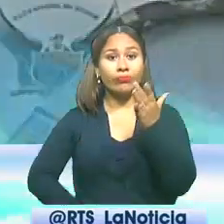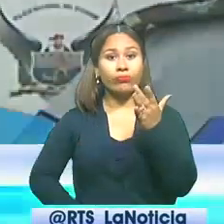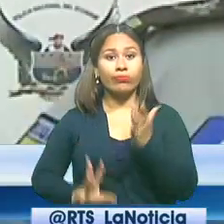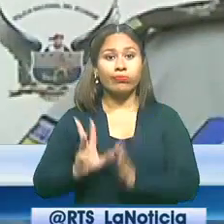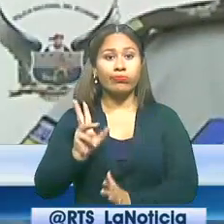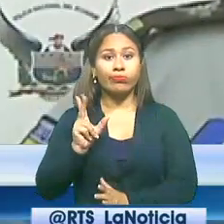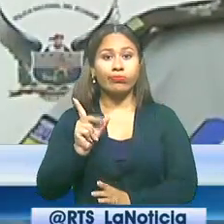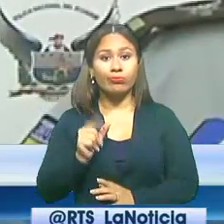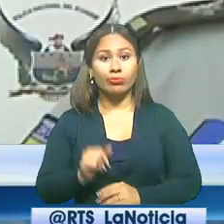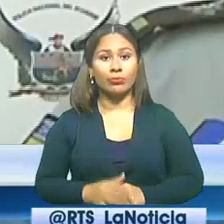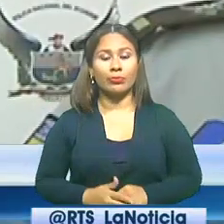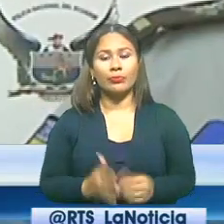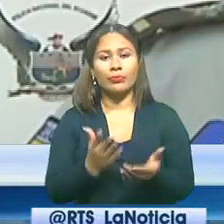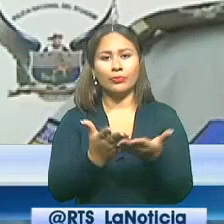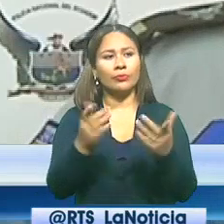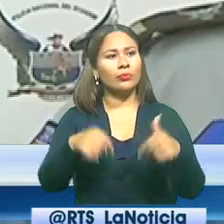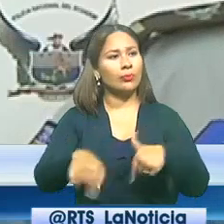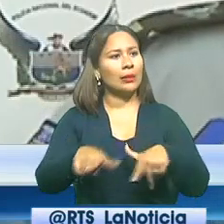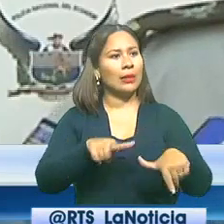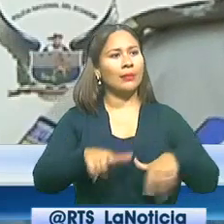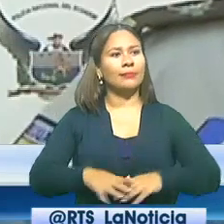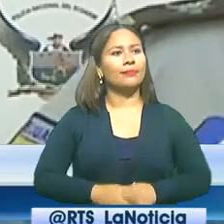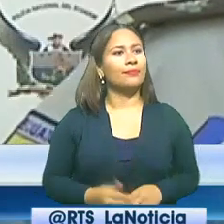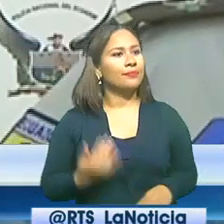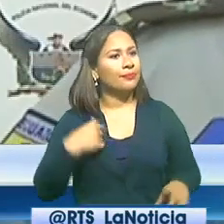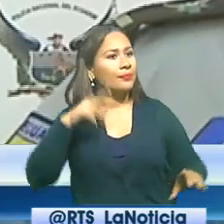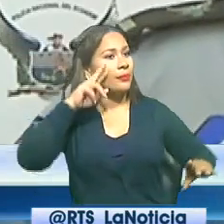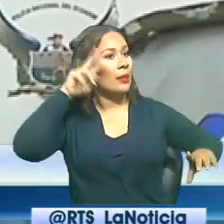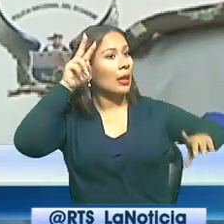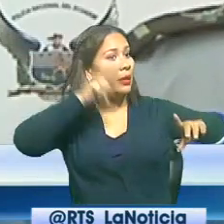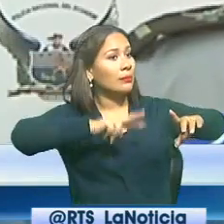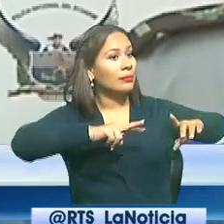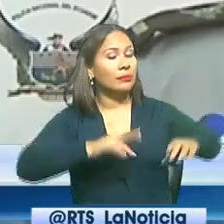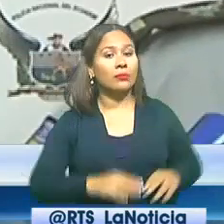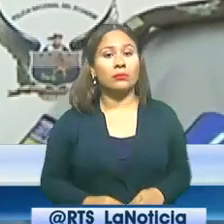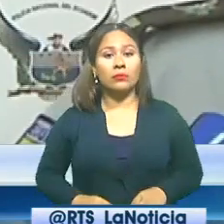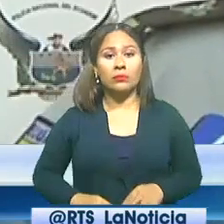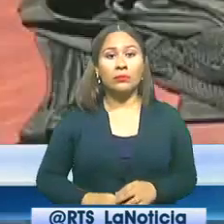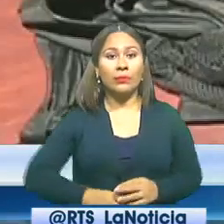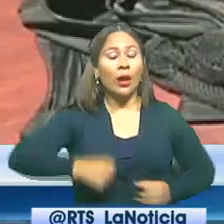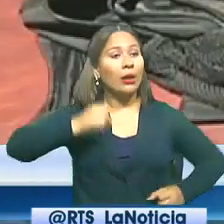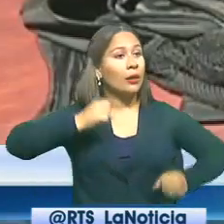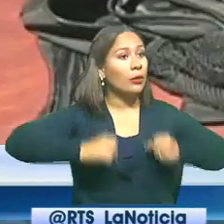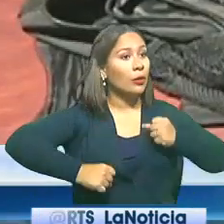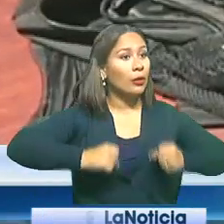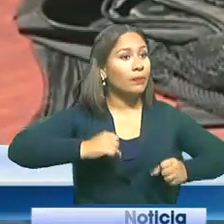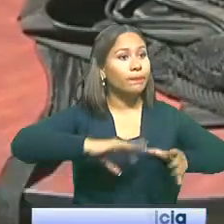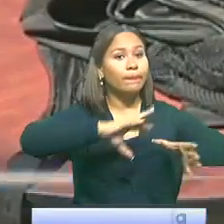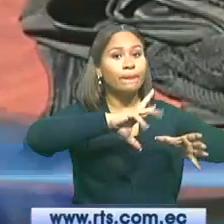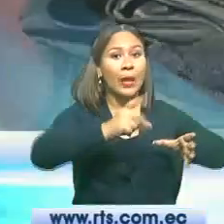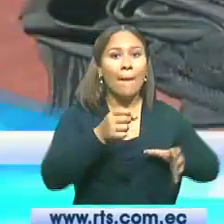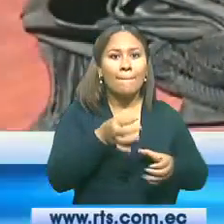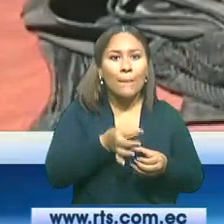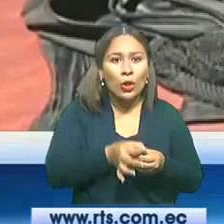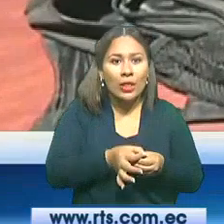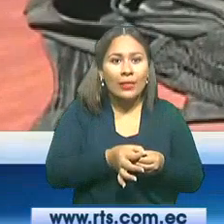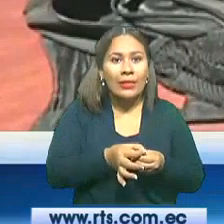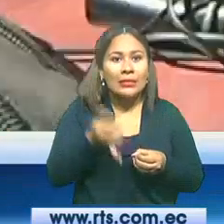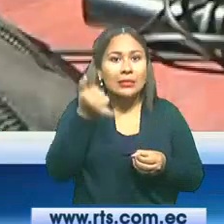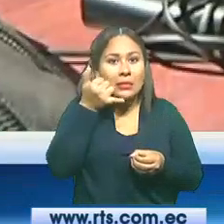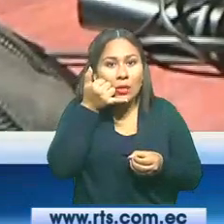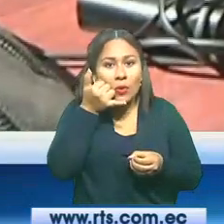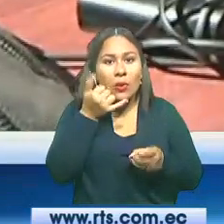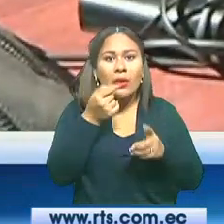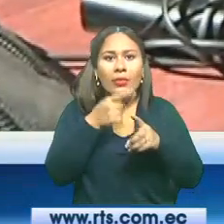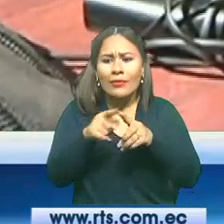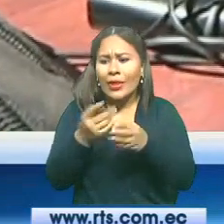los bienes de este lugar y salen en precipitada carrera. Se llevaron las monedas, celulares y otros artículos de